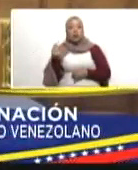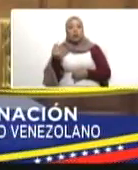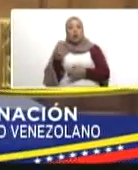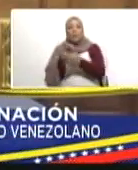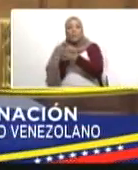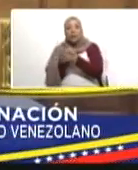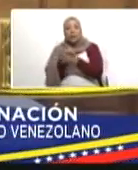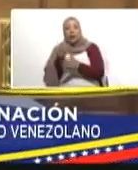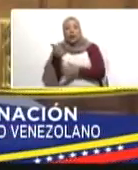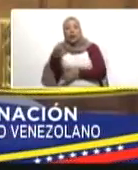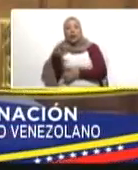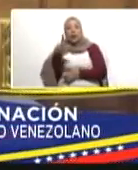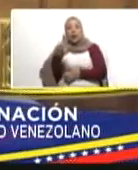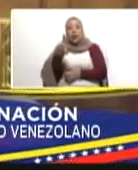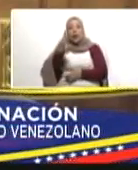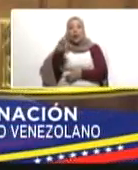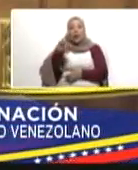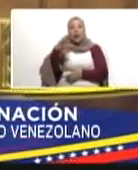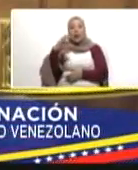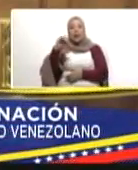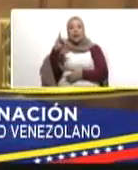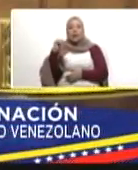colmenares con